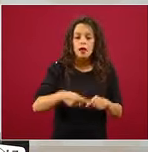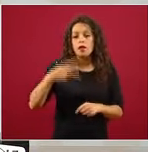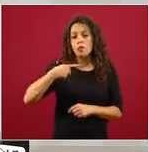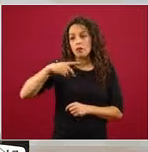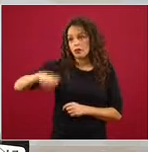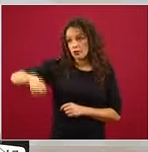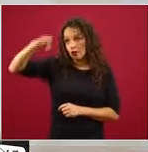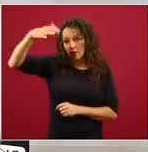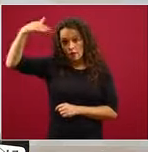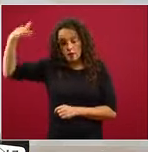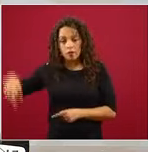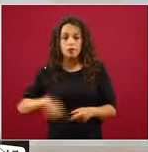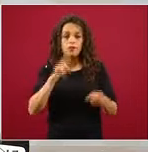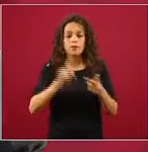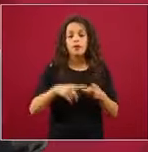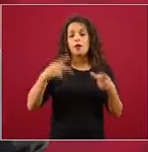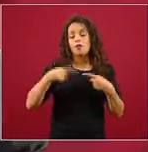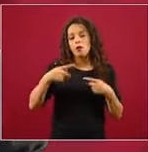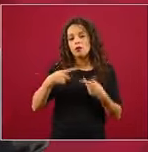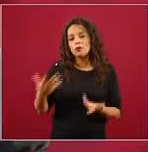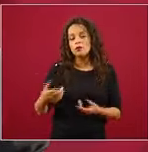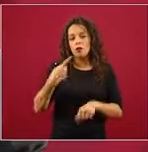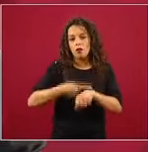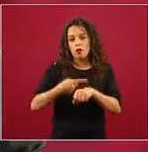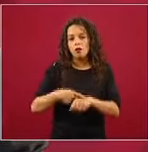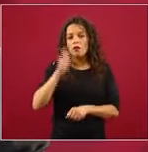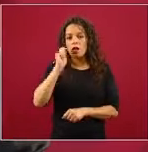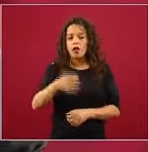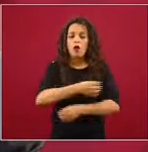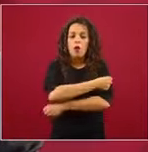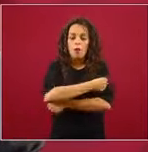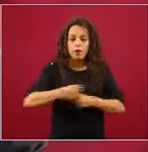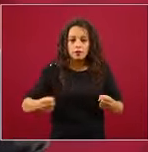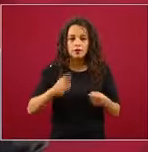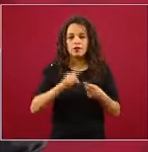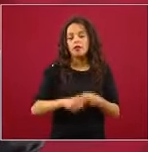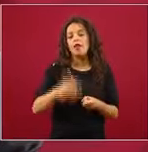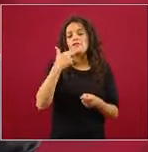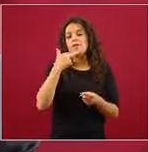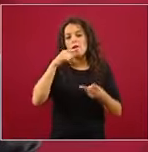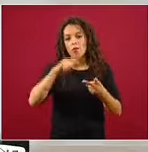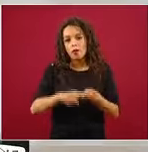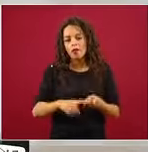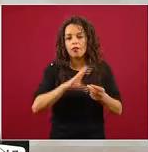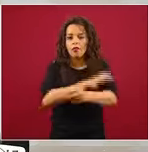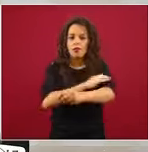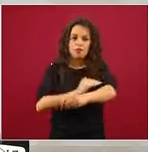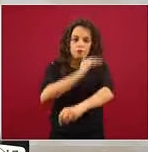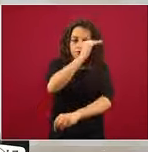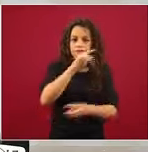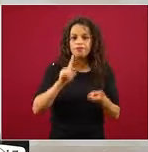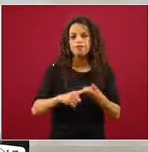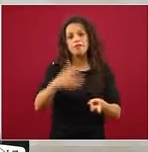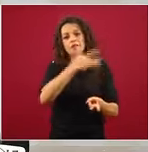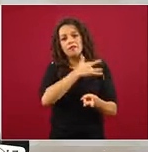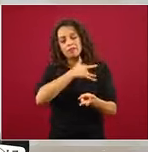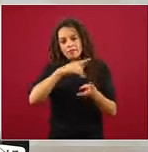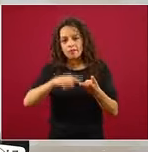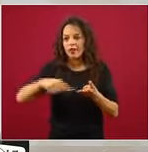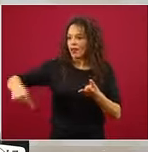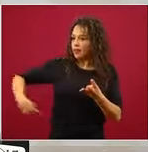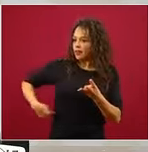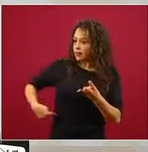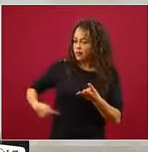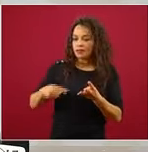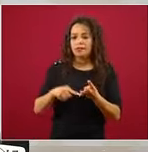personas con enfermedades crónicas, obesidad, diabetes, hipertensión, enfermedad pulmonar crónica, enfermedad renal crónica,